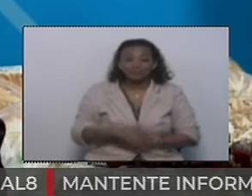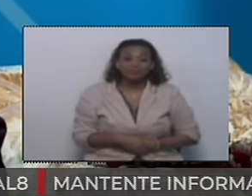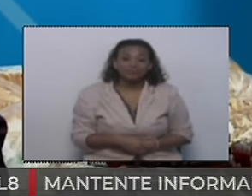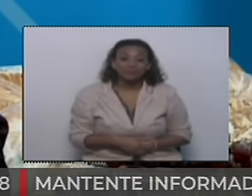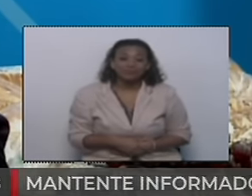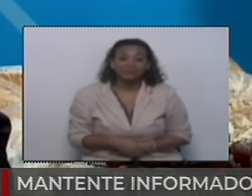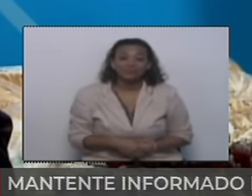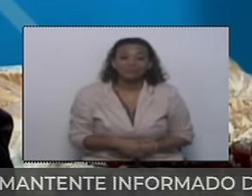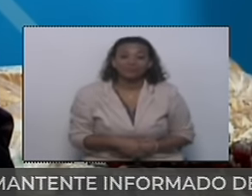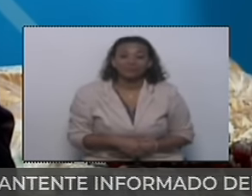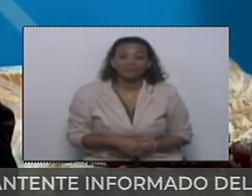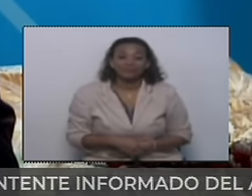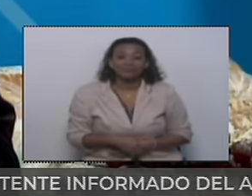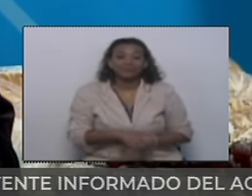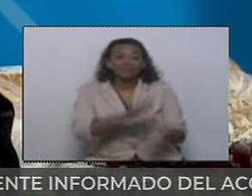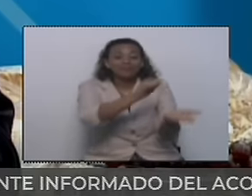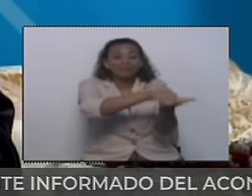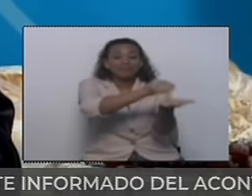Buen provecho.